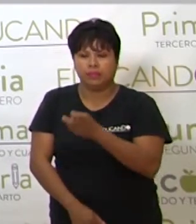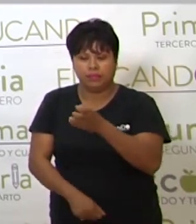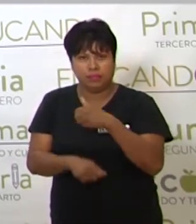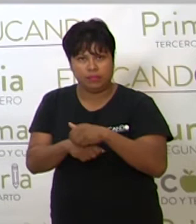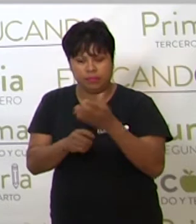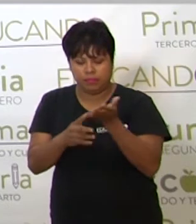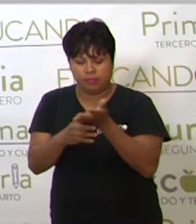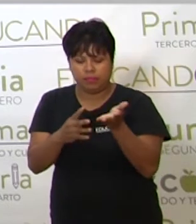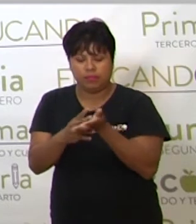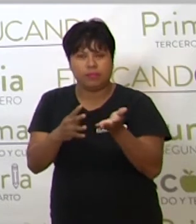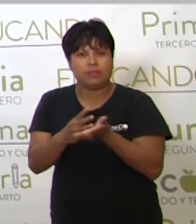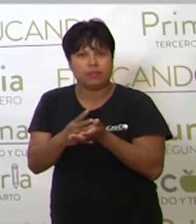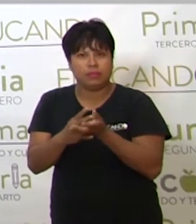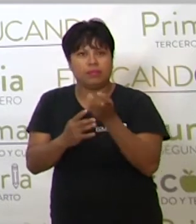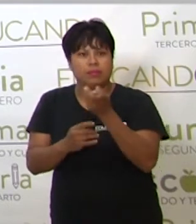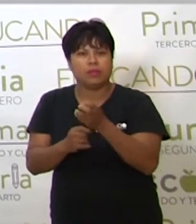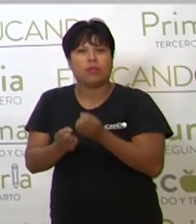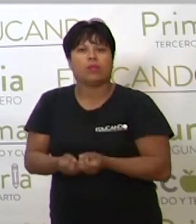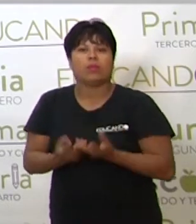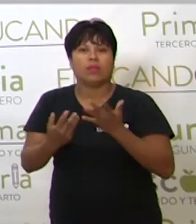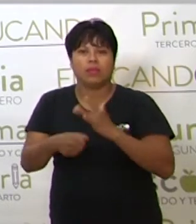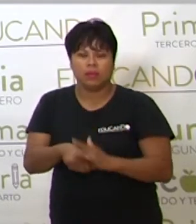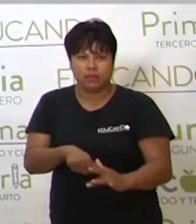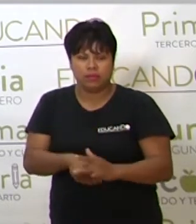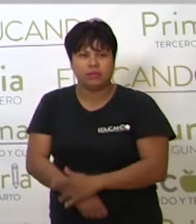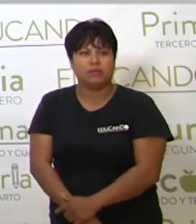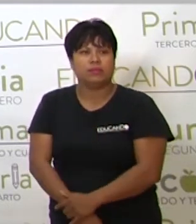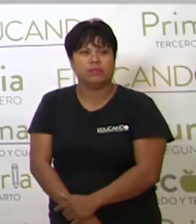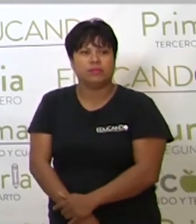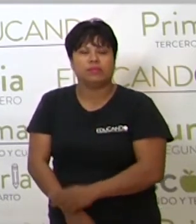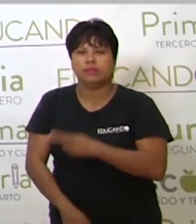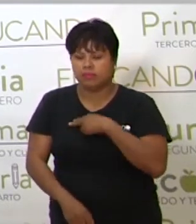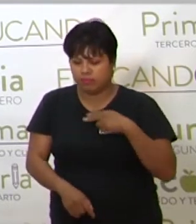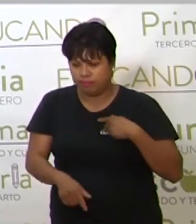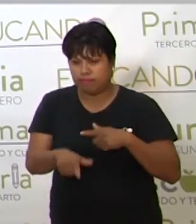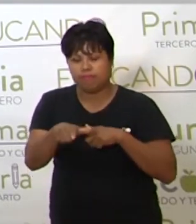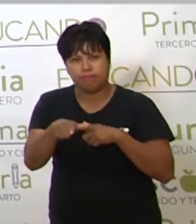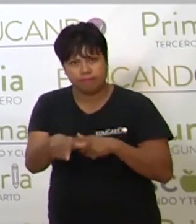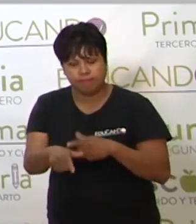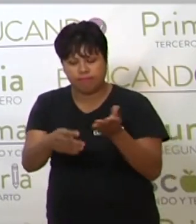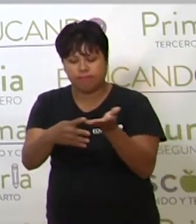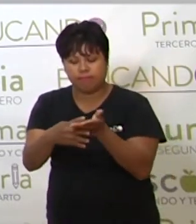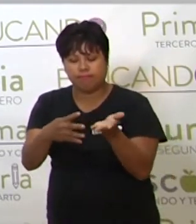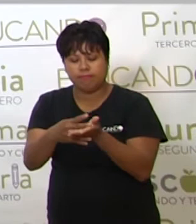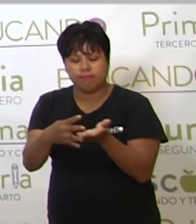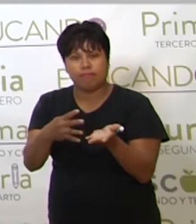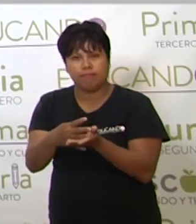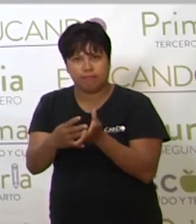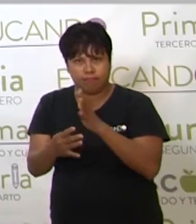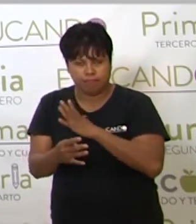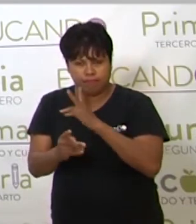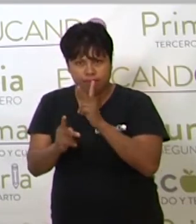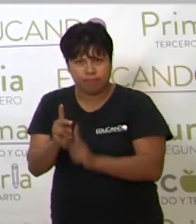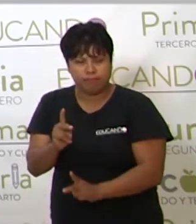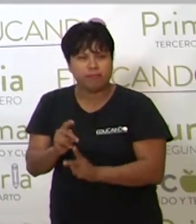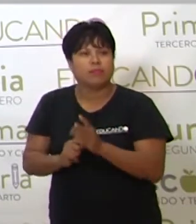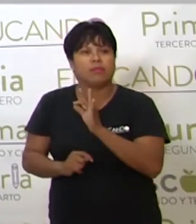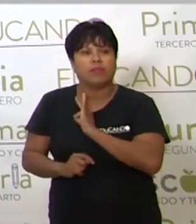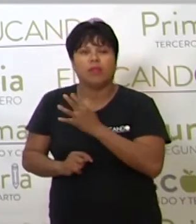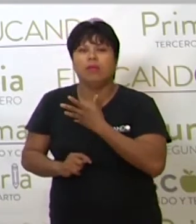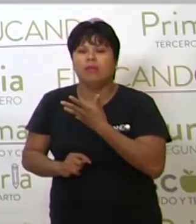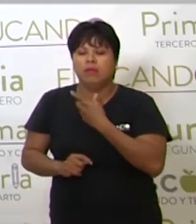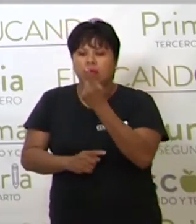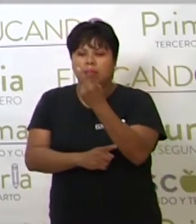en cuanto fracción en el queso vamos a seguirlo fraccionando ahí tenemos otra parte y hagamos una